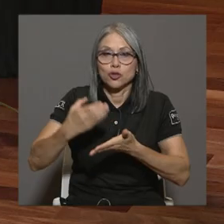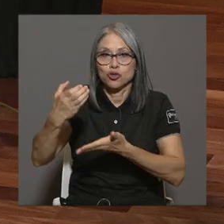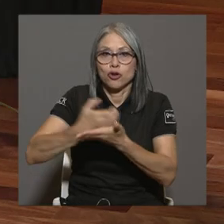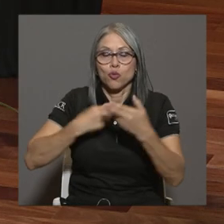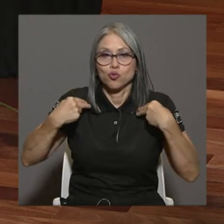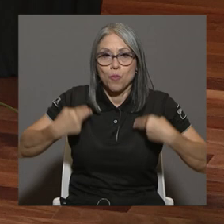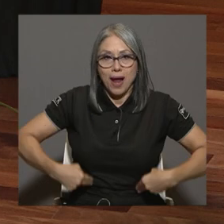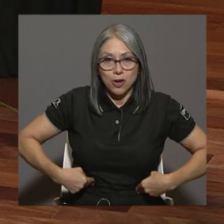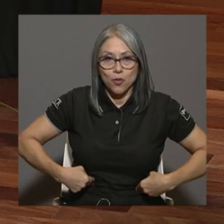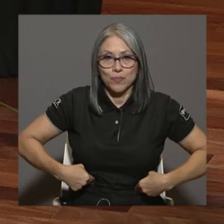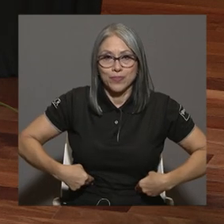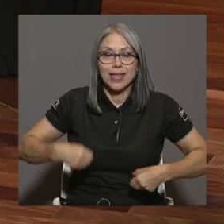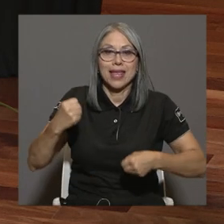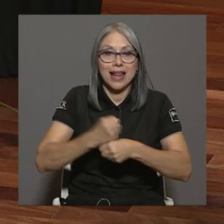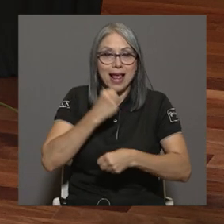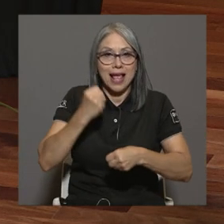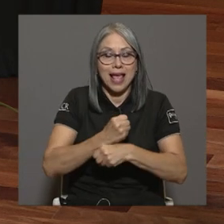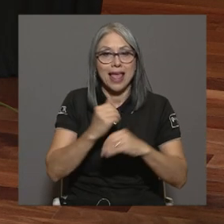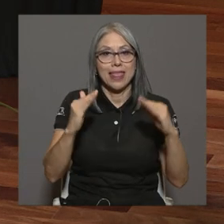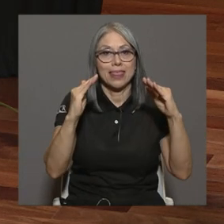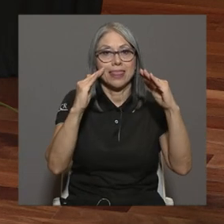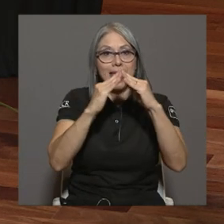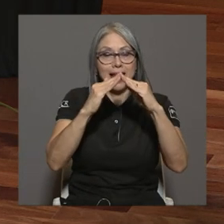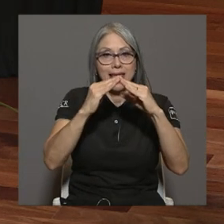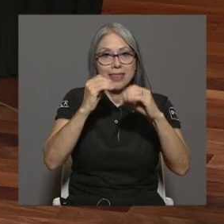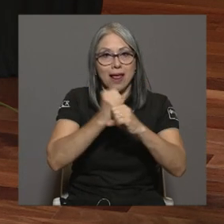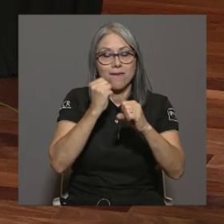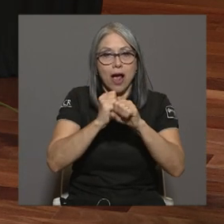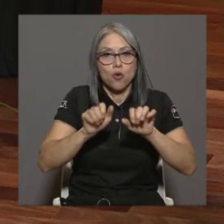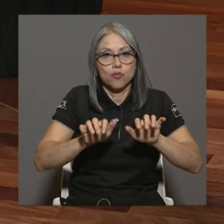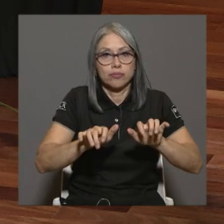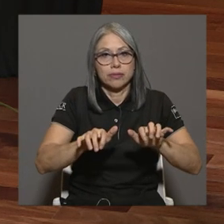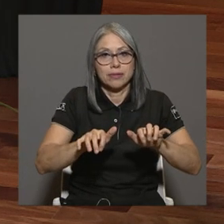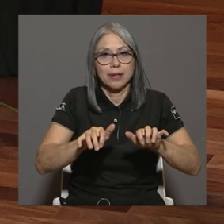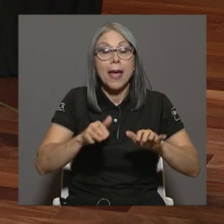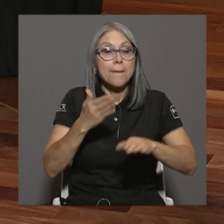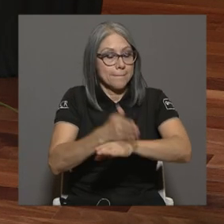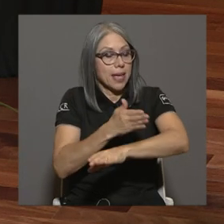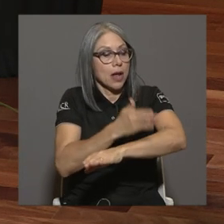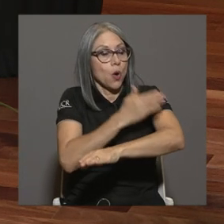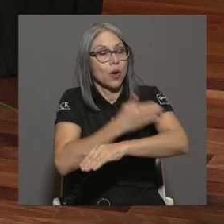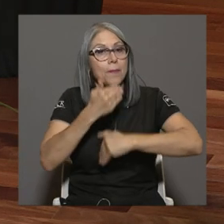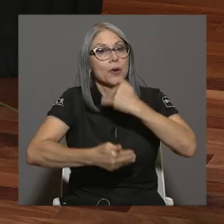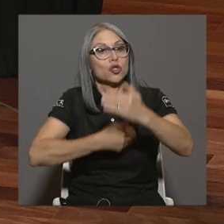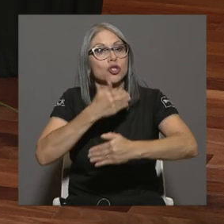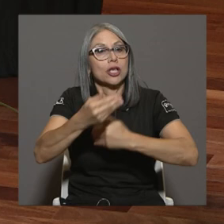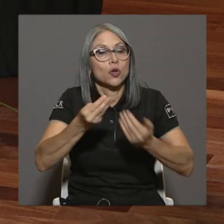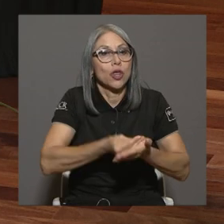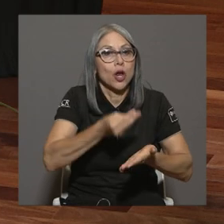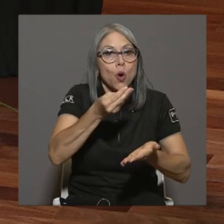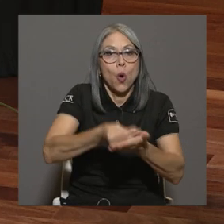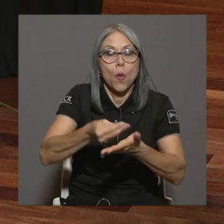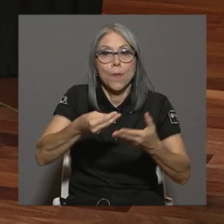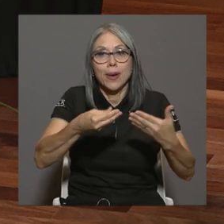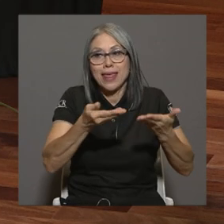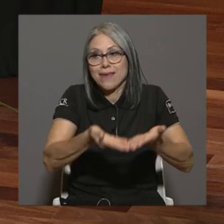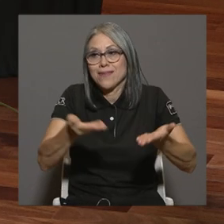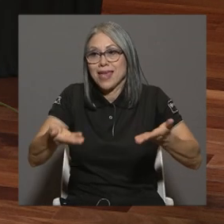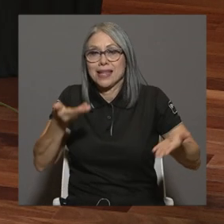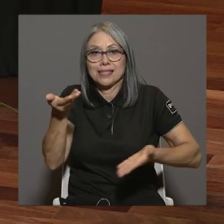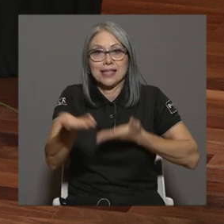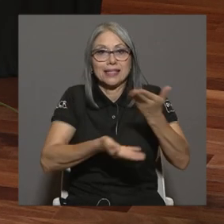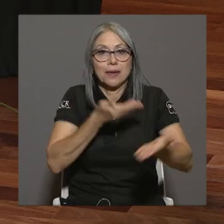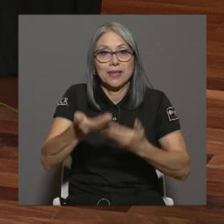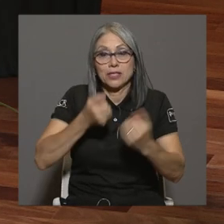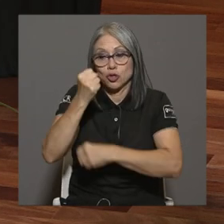humanos y la gestión del teletrabajo, la mejora en los procesos de gestión de compra de bienes y servicios que en